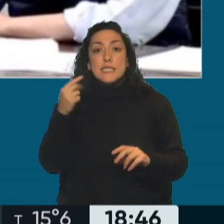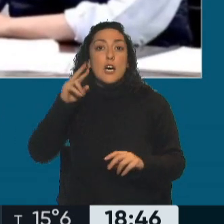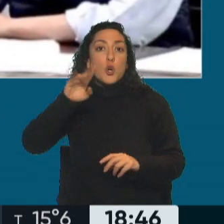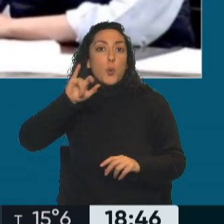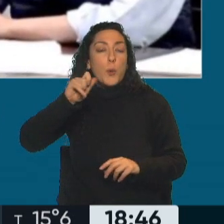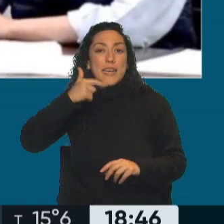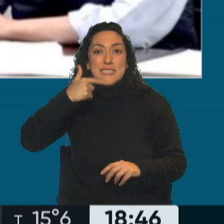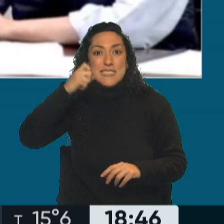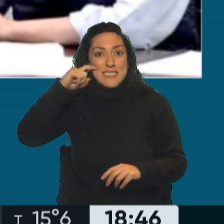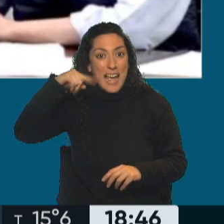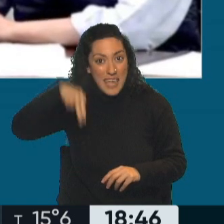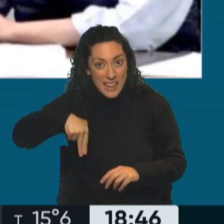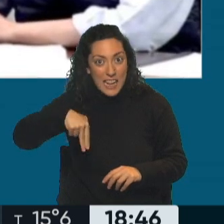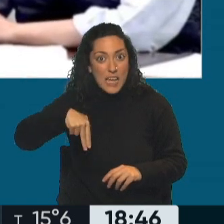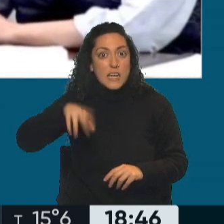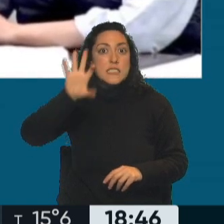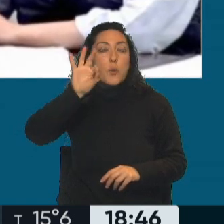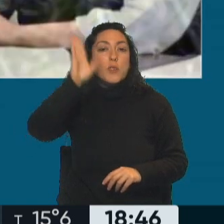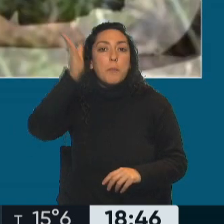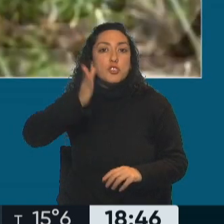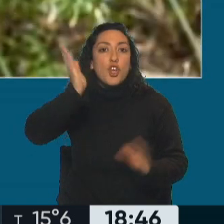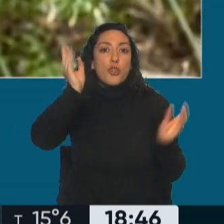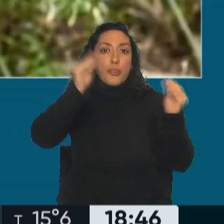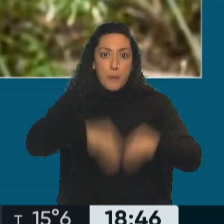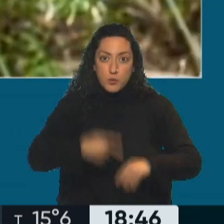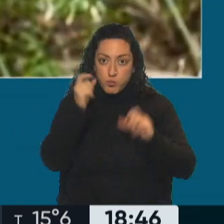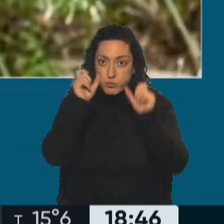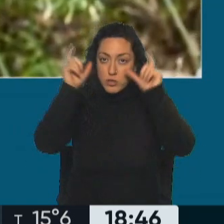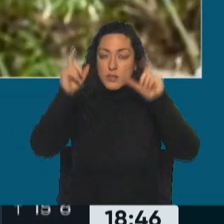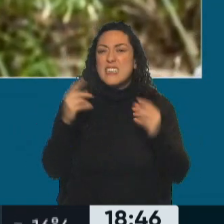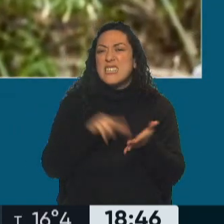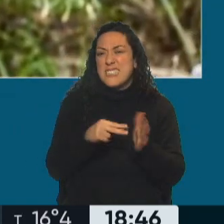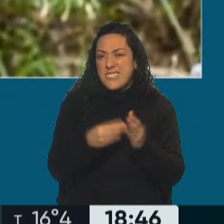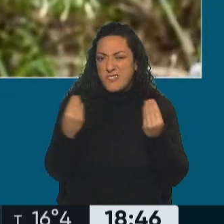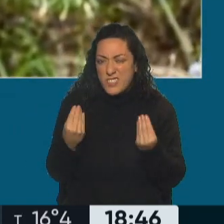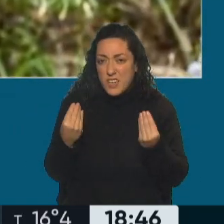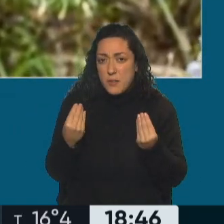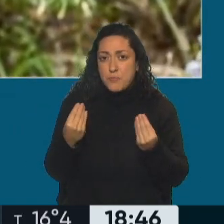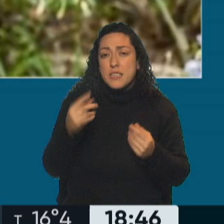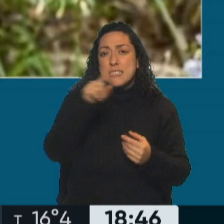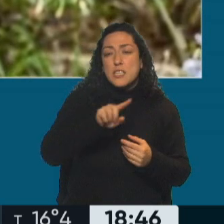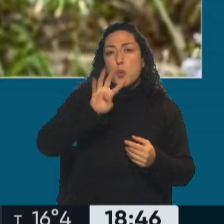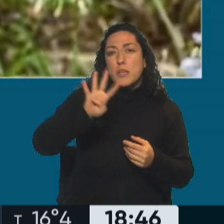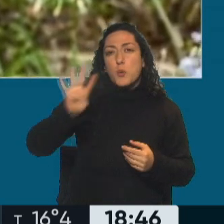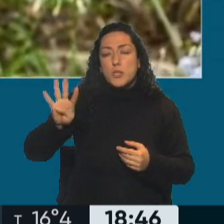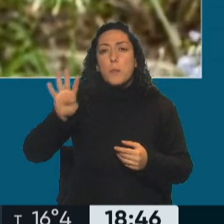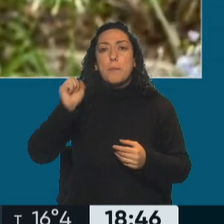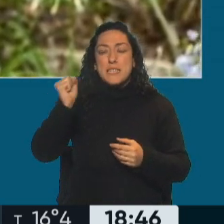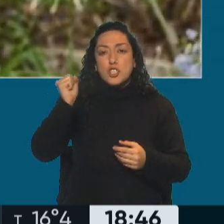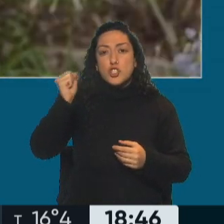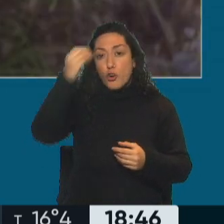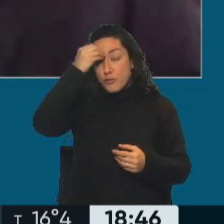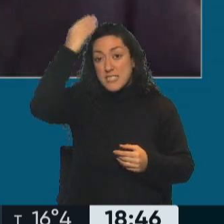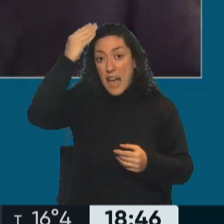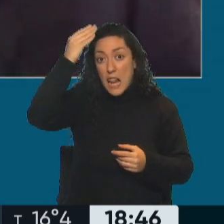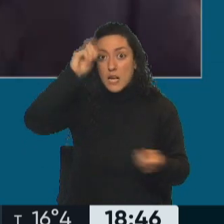una devaluación del 50%. Eso significaría llevar el dólar oficial, que hoy está en 144 pesos, a